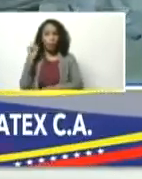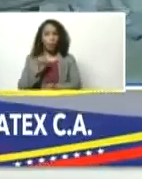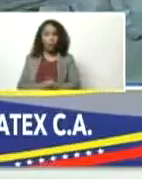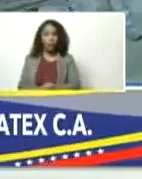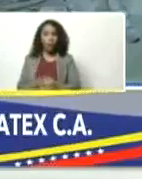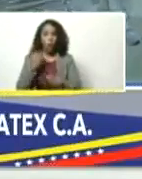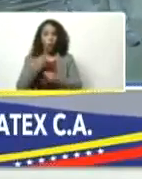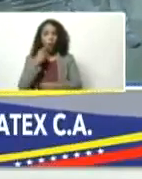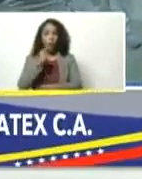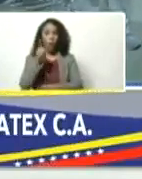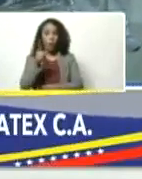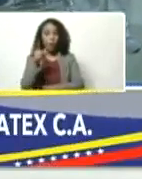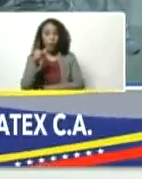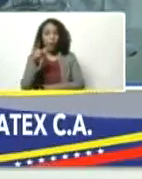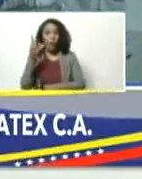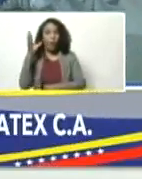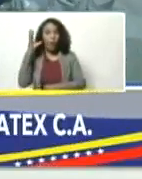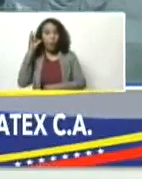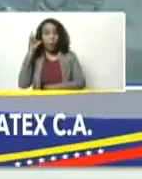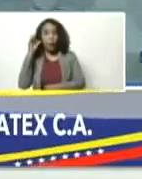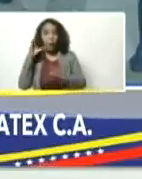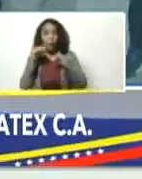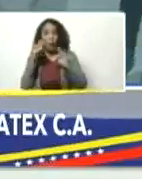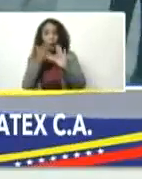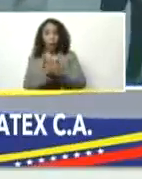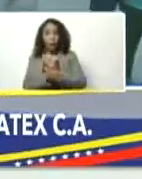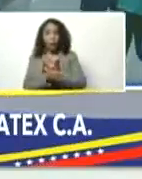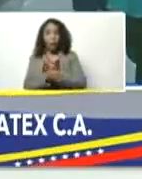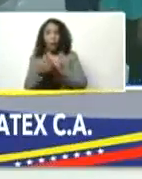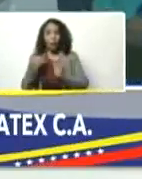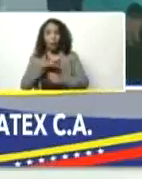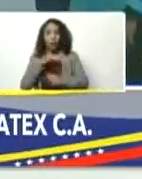Como dijo usted que quería oír las mujeres, y aquí estamos.